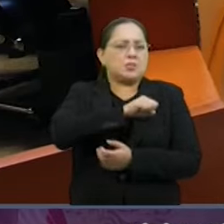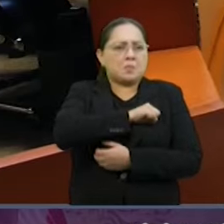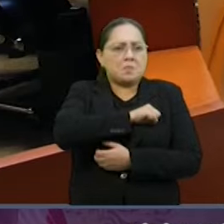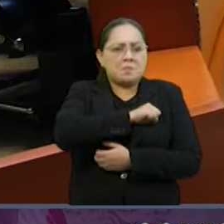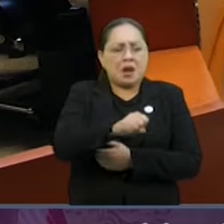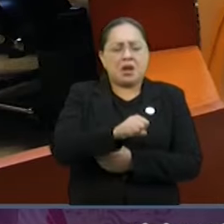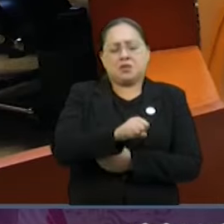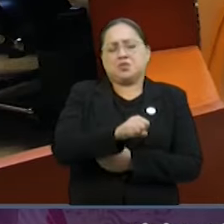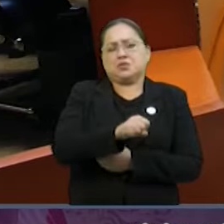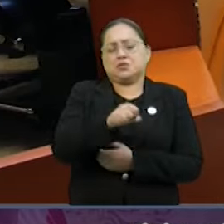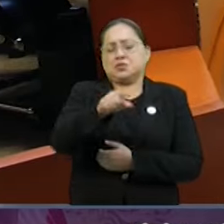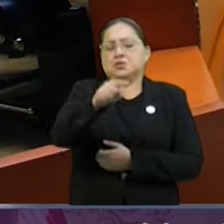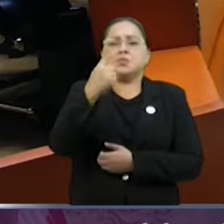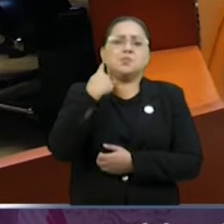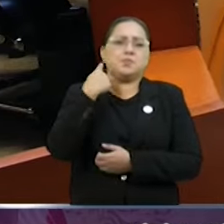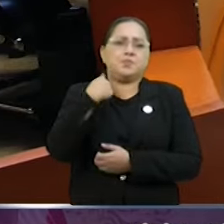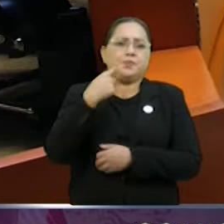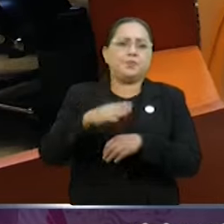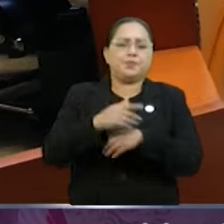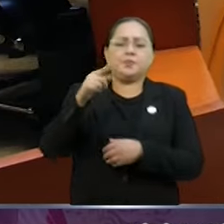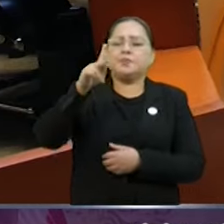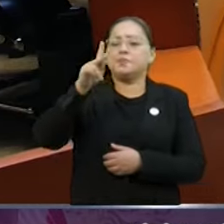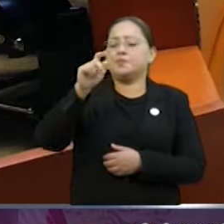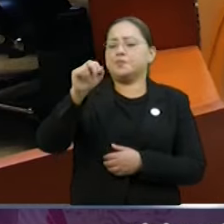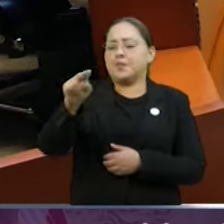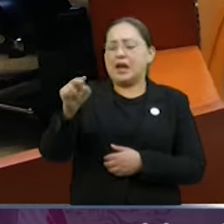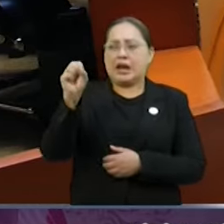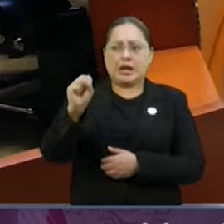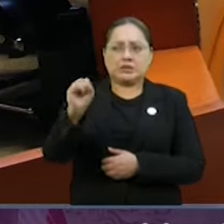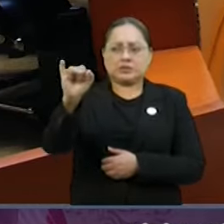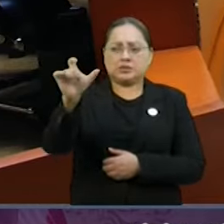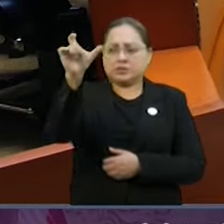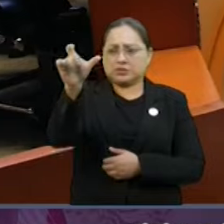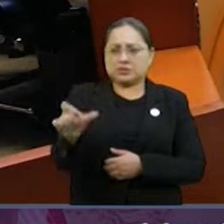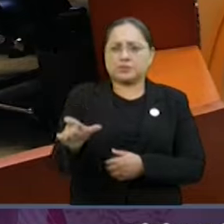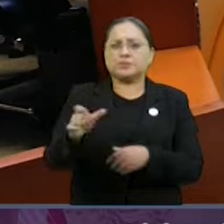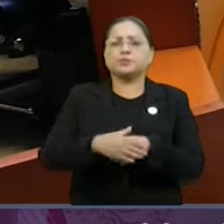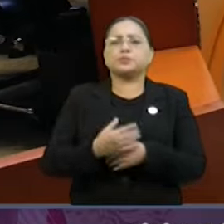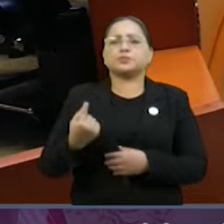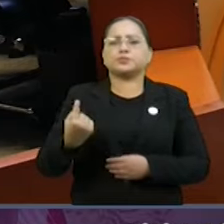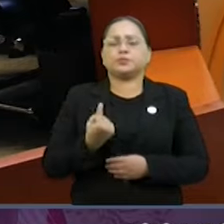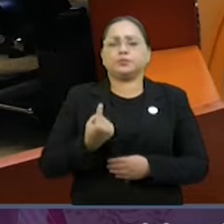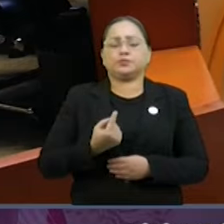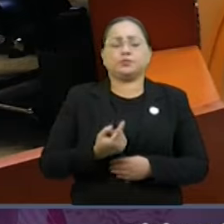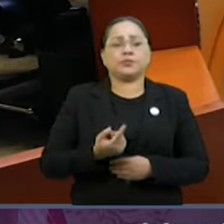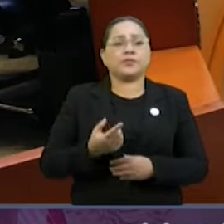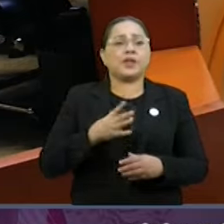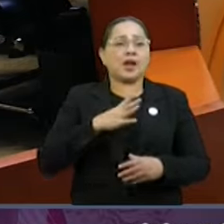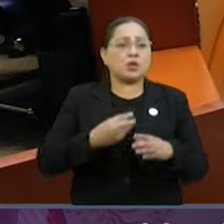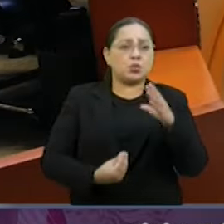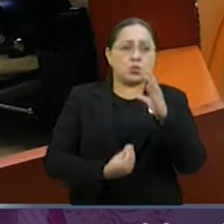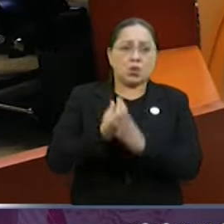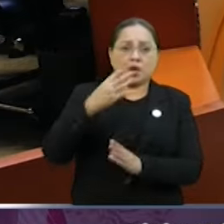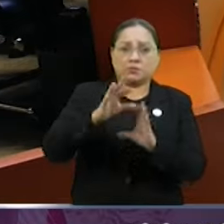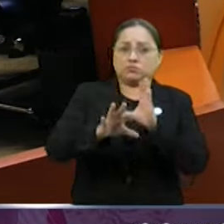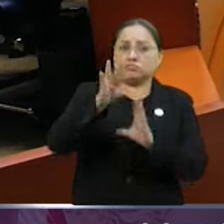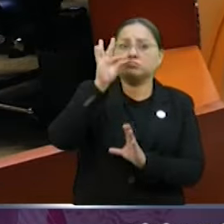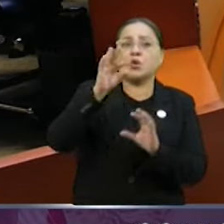política por parte de Acción Nacional. Y digo esto porque cuando hay nombramientos